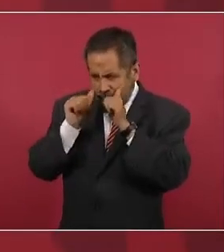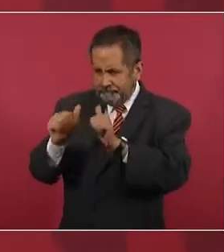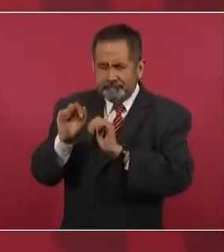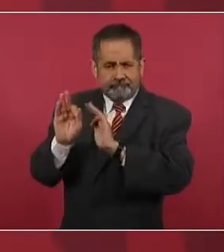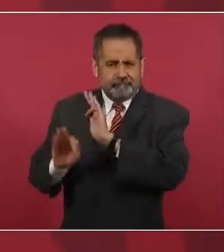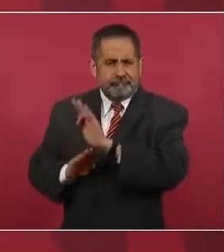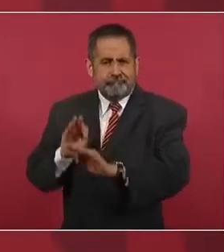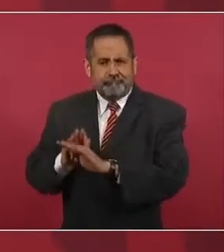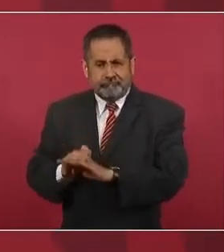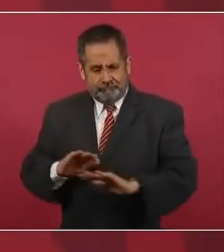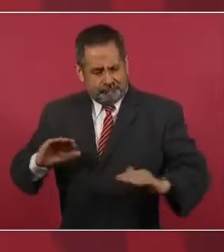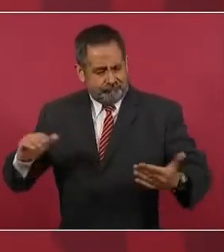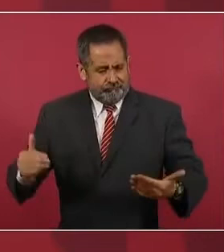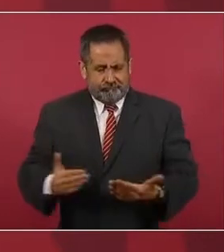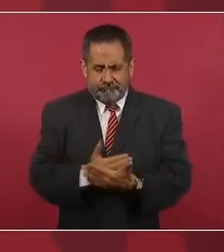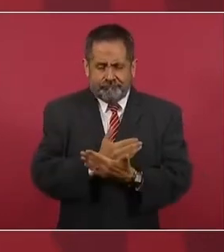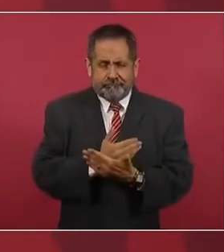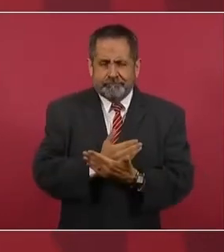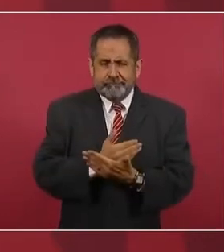desde la cuna hasta la tumba,